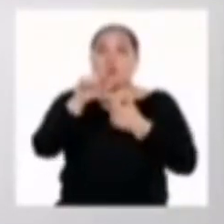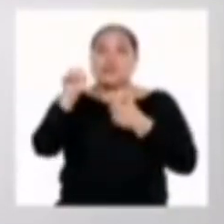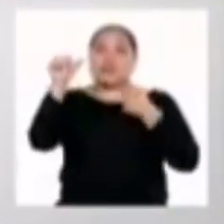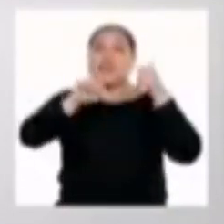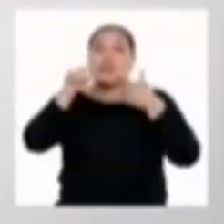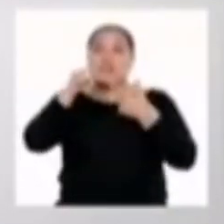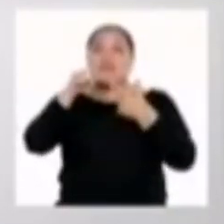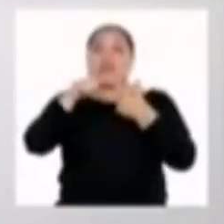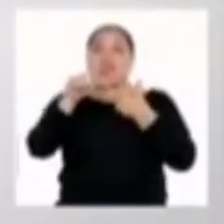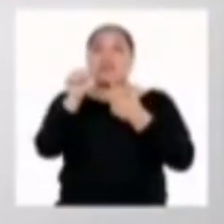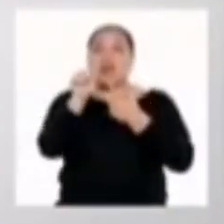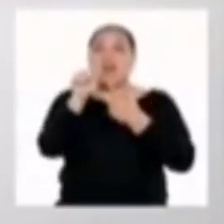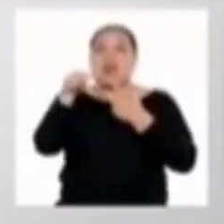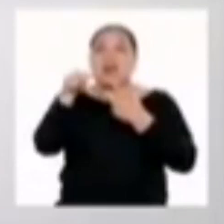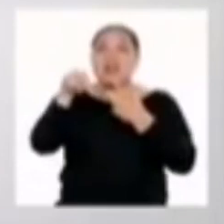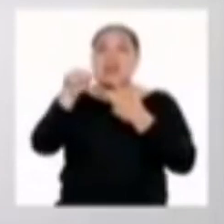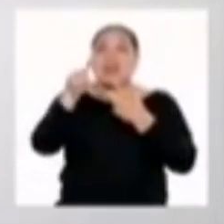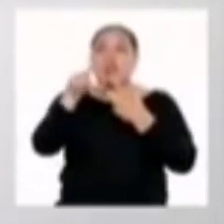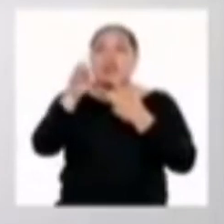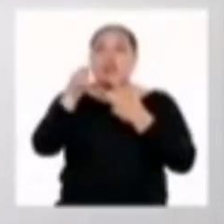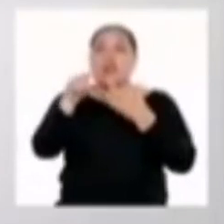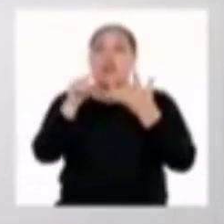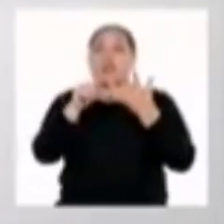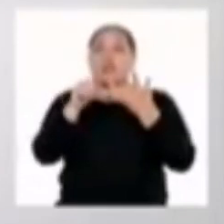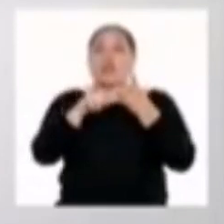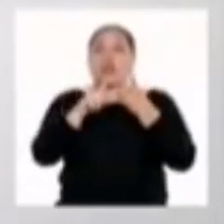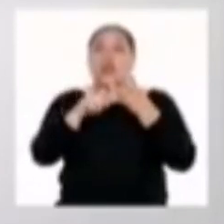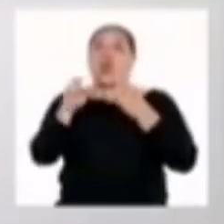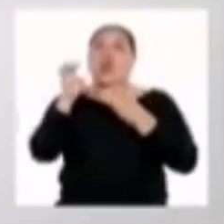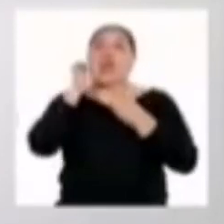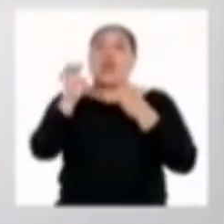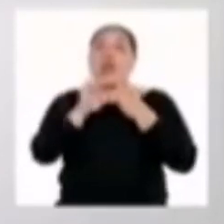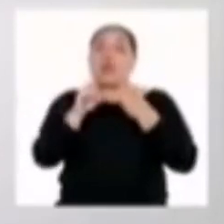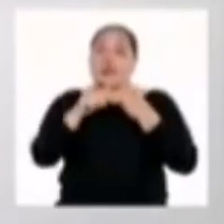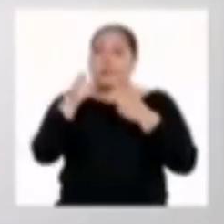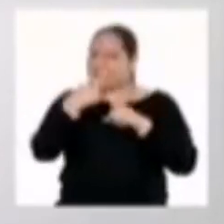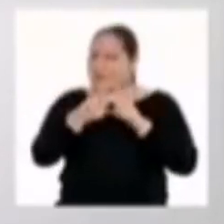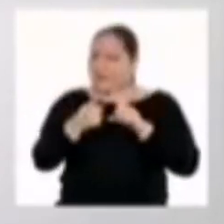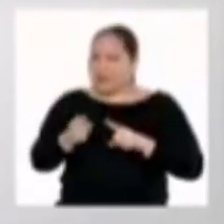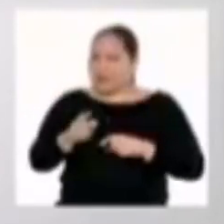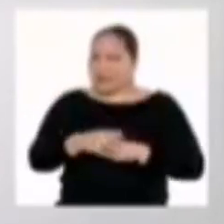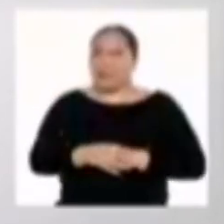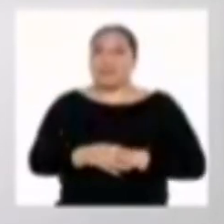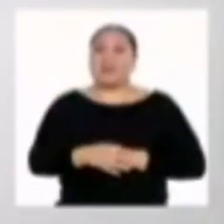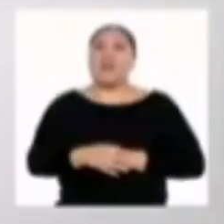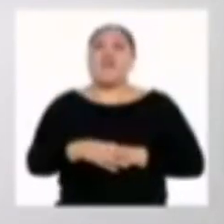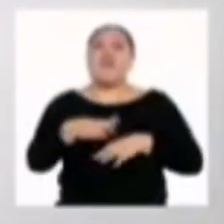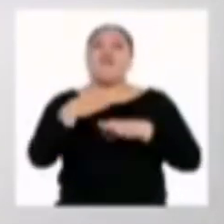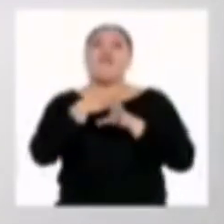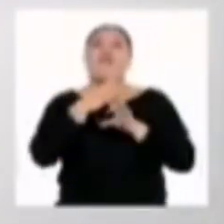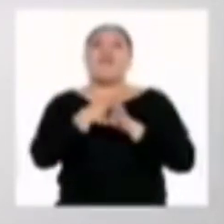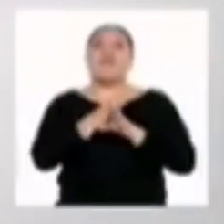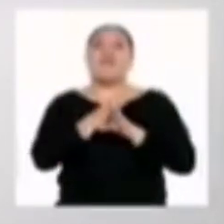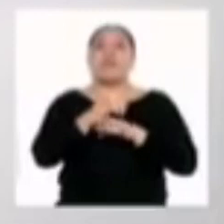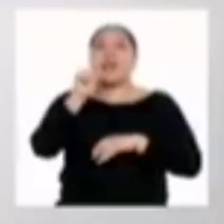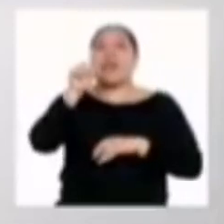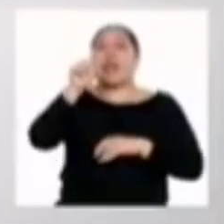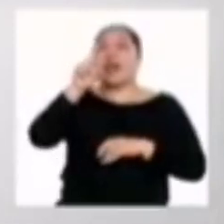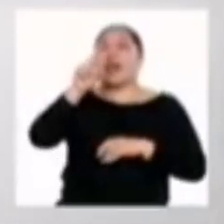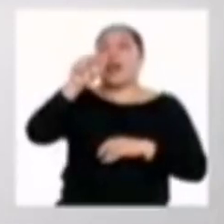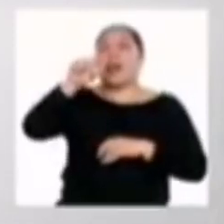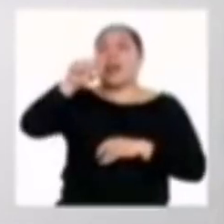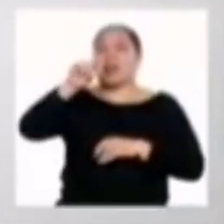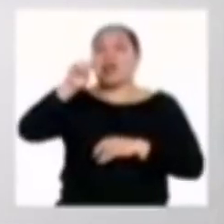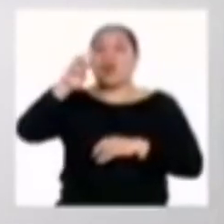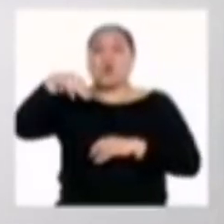científicos, analógicos, ejemplificación, etc. Ahora pasemos con la última parte del